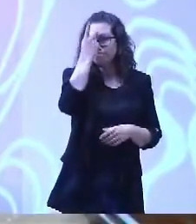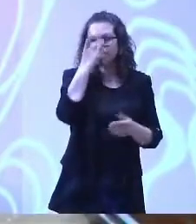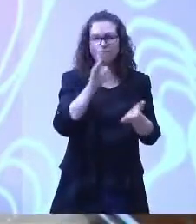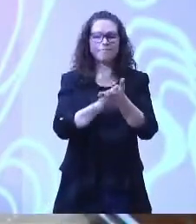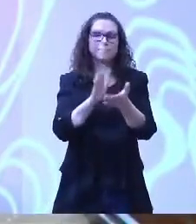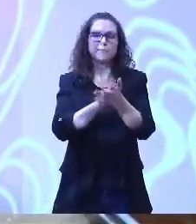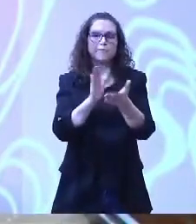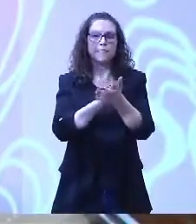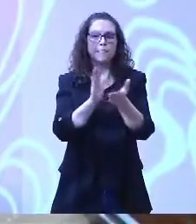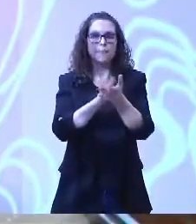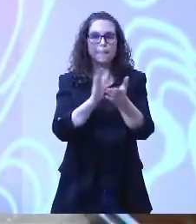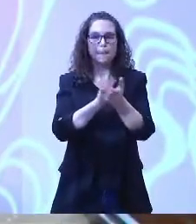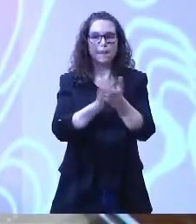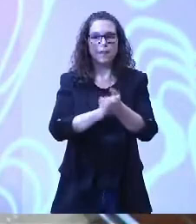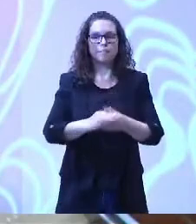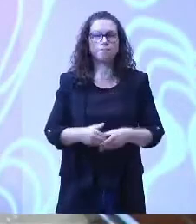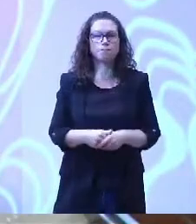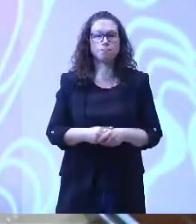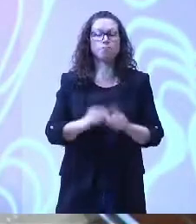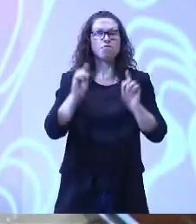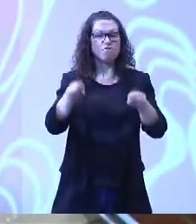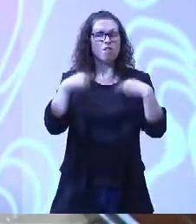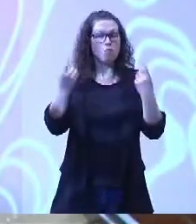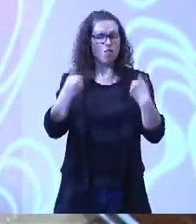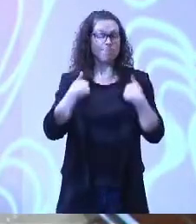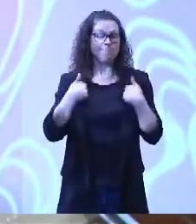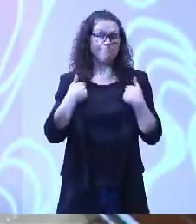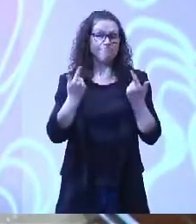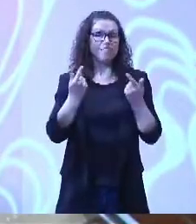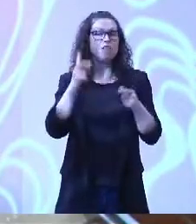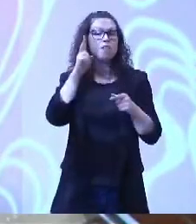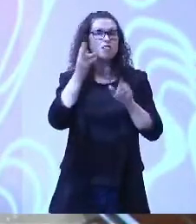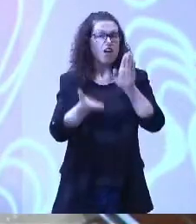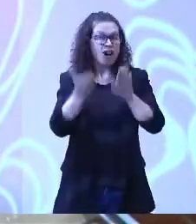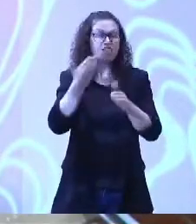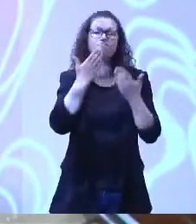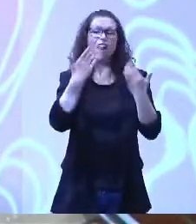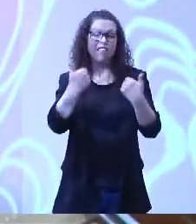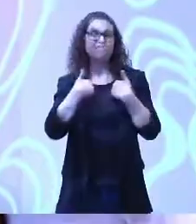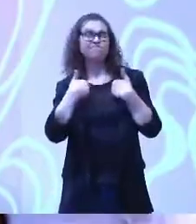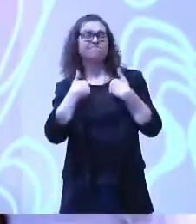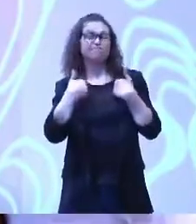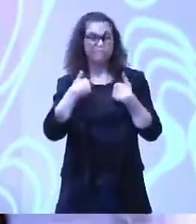Y luego dirá que ha revalorizado las pensiones gracias a él.